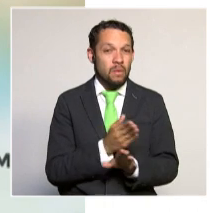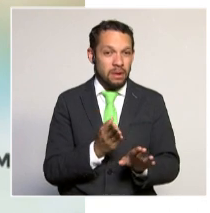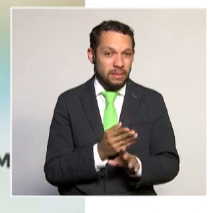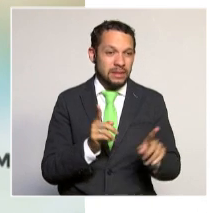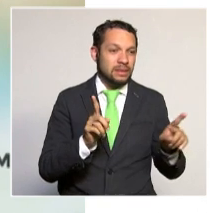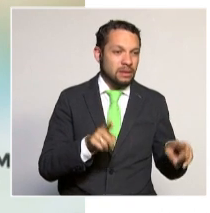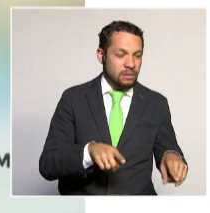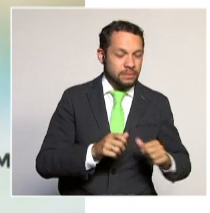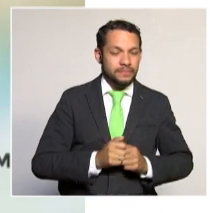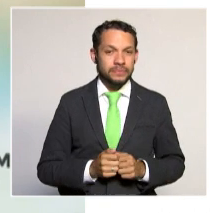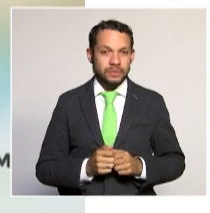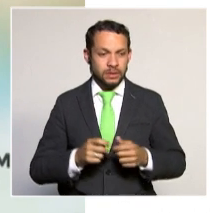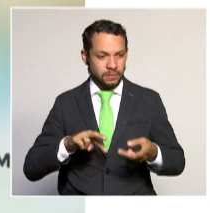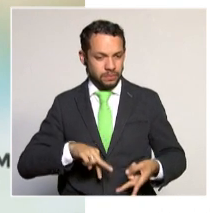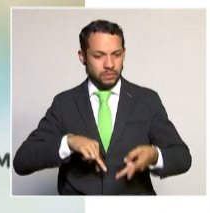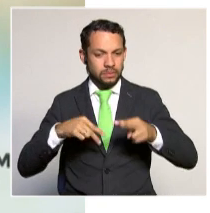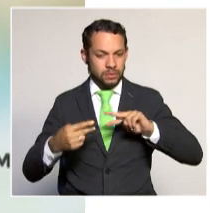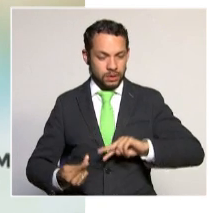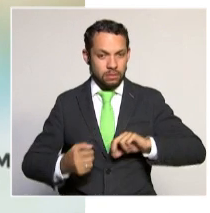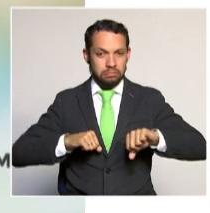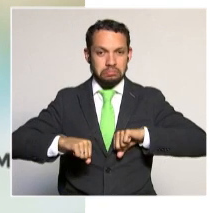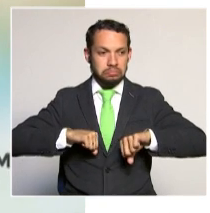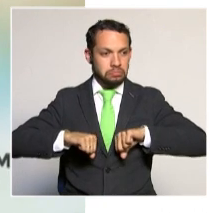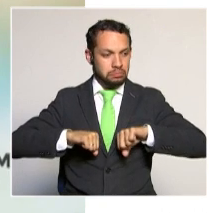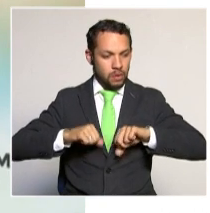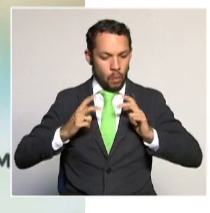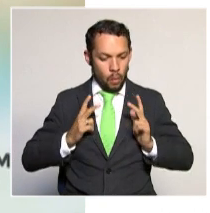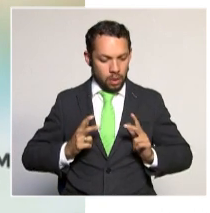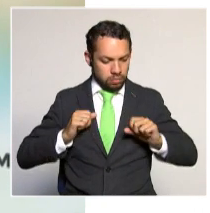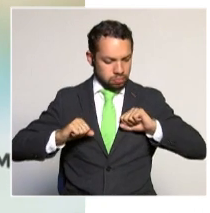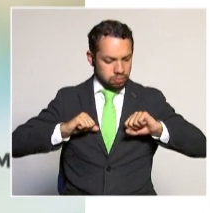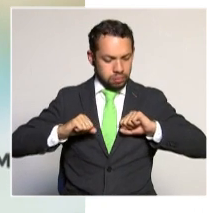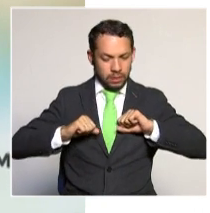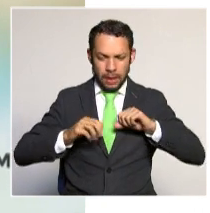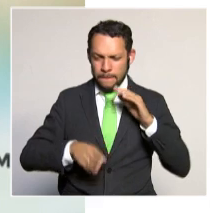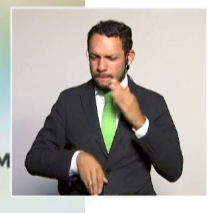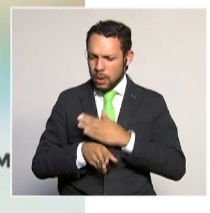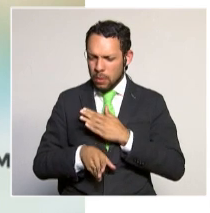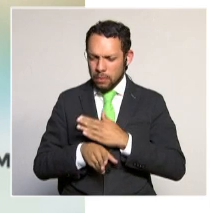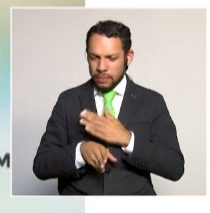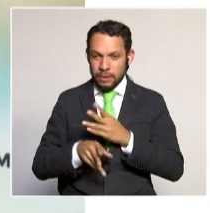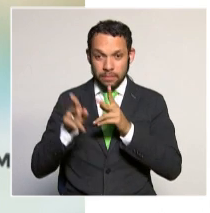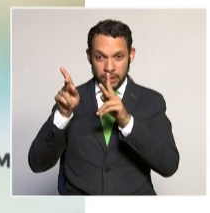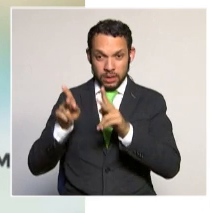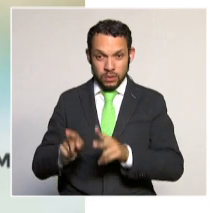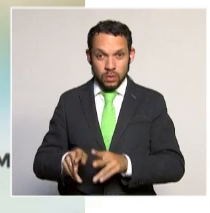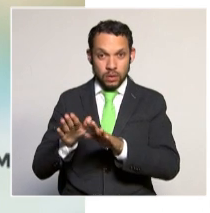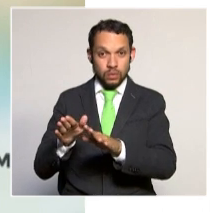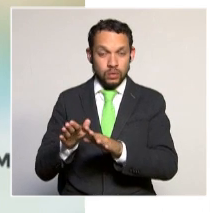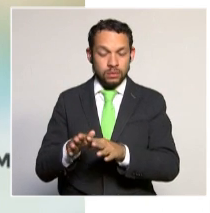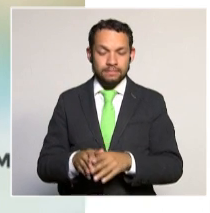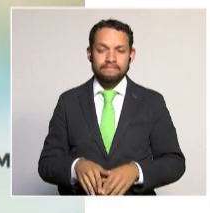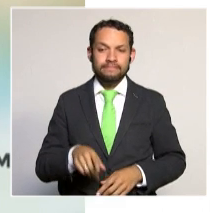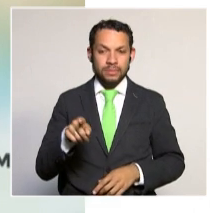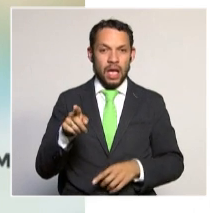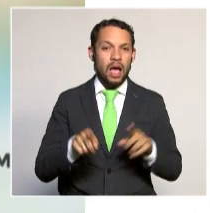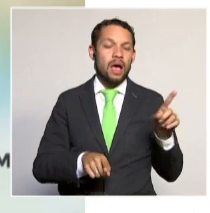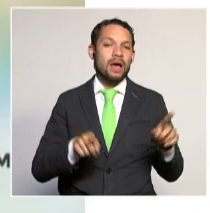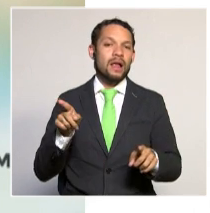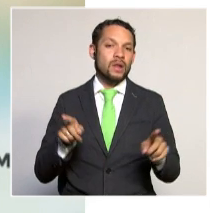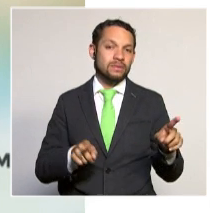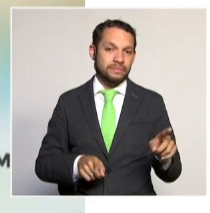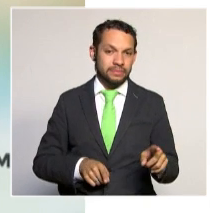ejemplo, hay alteraciones motoras. Cuando esta enfermedad es muy avanzada, la persona incluso puede tener trastornos